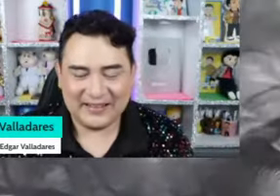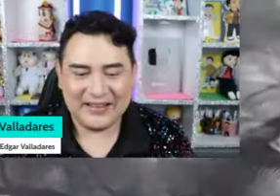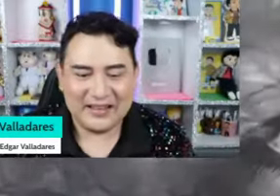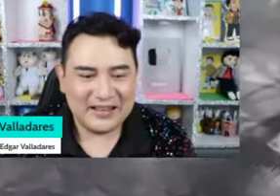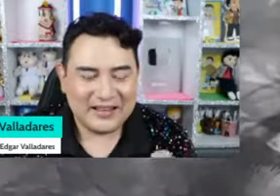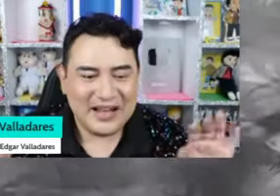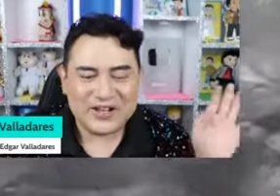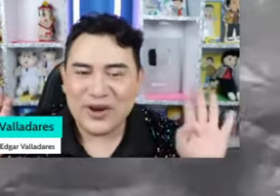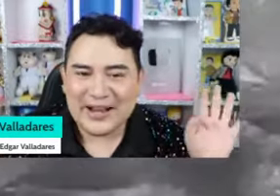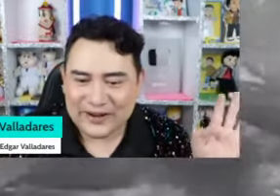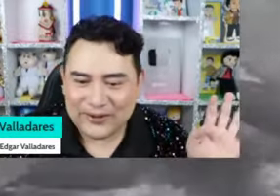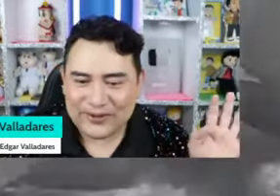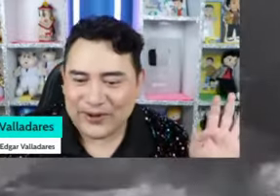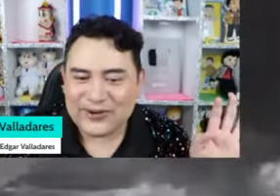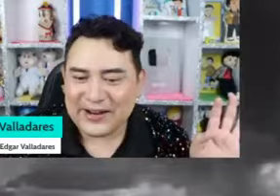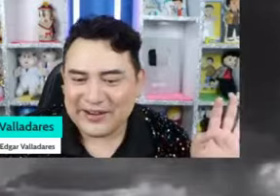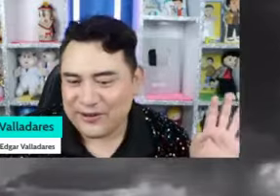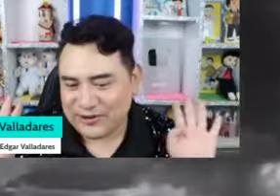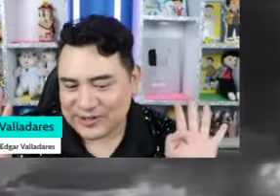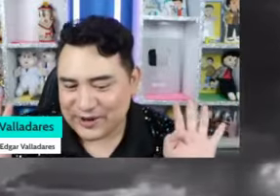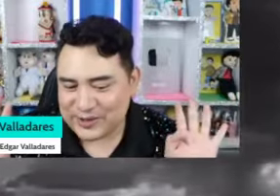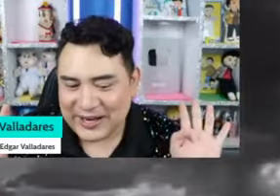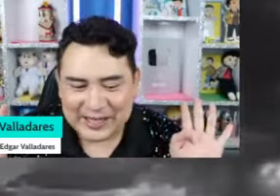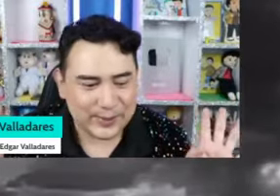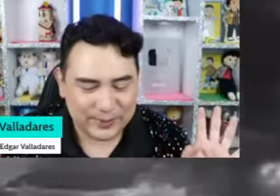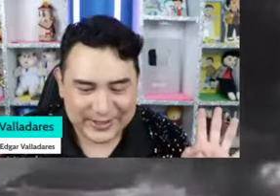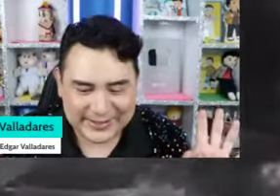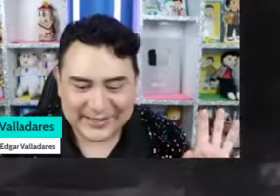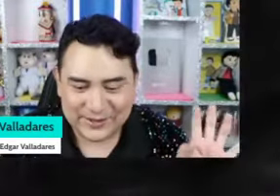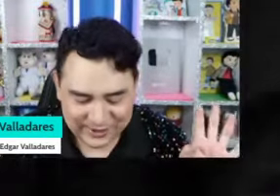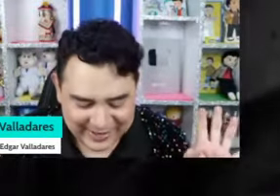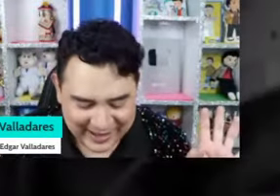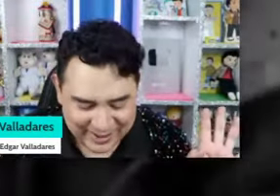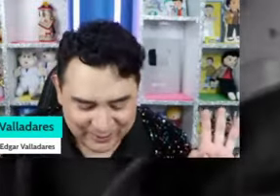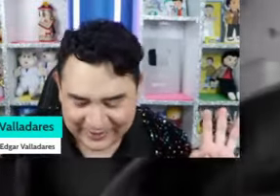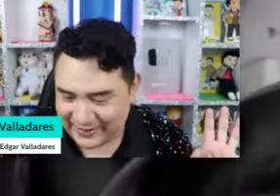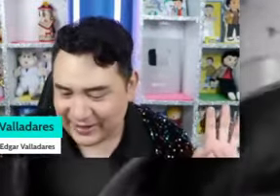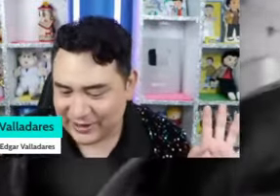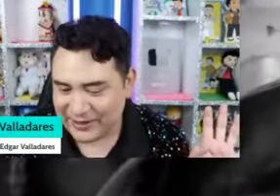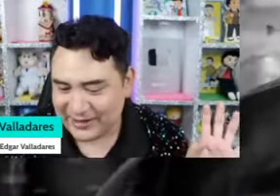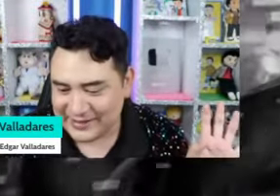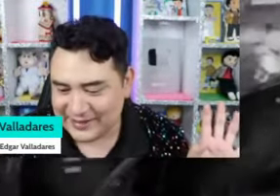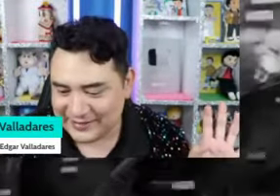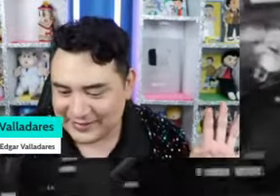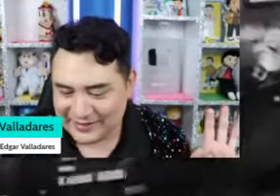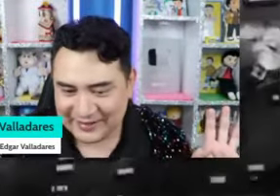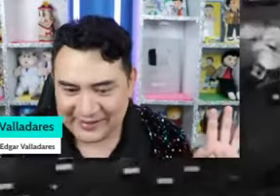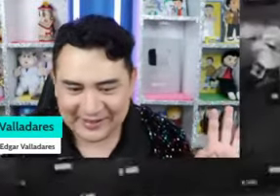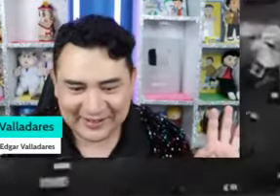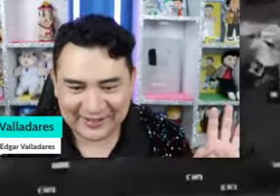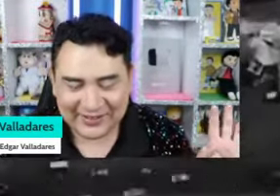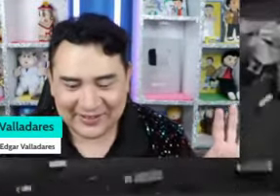Xochitl o a Claudia? Yo a ninguno, yo a ninguno. Yo quiero escuchar las propuestas, yo no sé nada de política, quiero ver qué dicen.